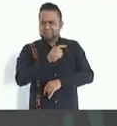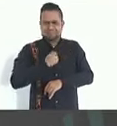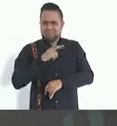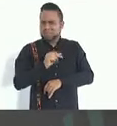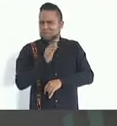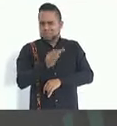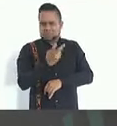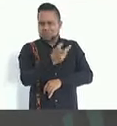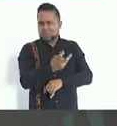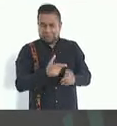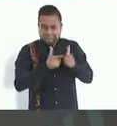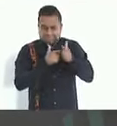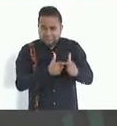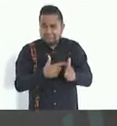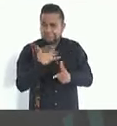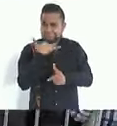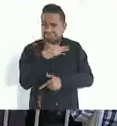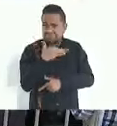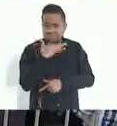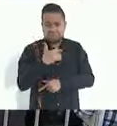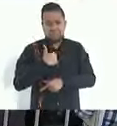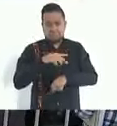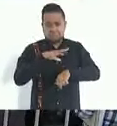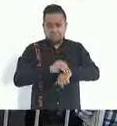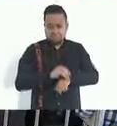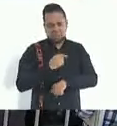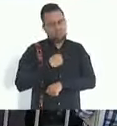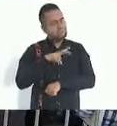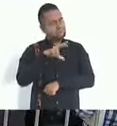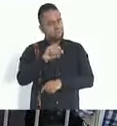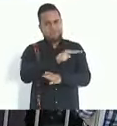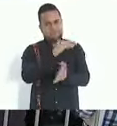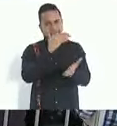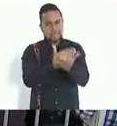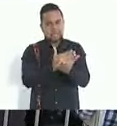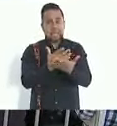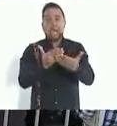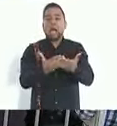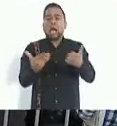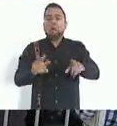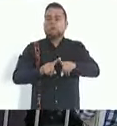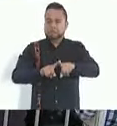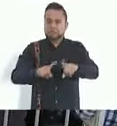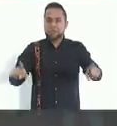seguirse aplicando. Ahora es distinto.